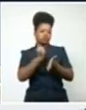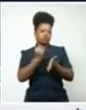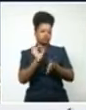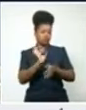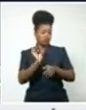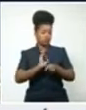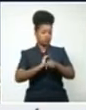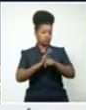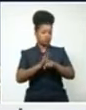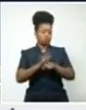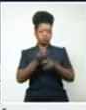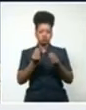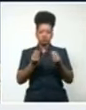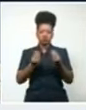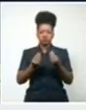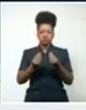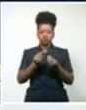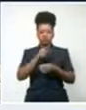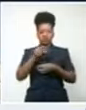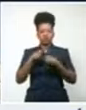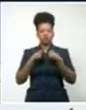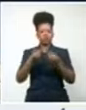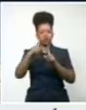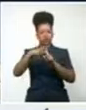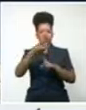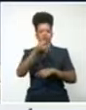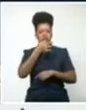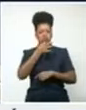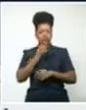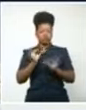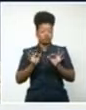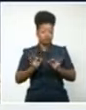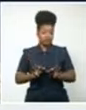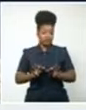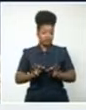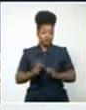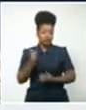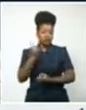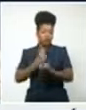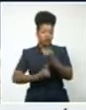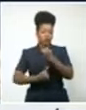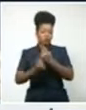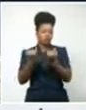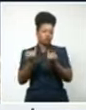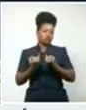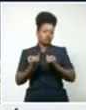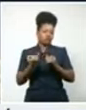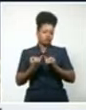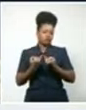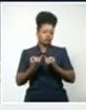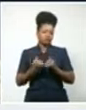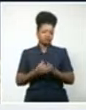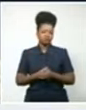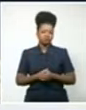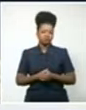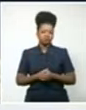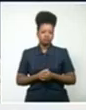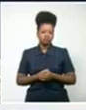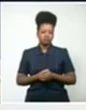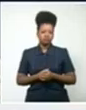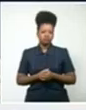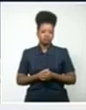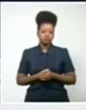de muchos pacientes. Es cierto que han existido algunas informaciones, hay dos líneas o dos posiciones, como